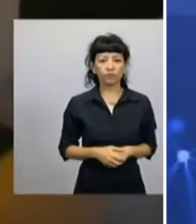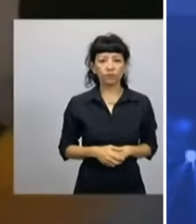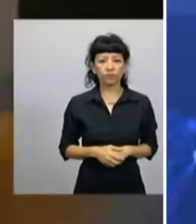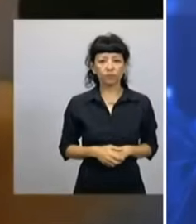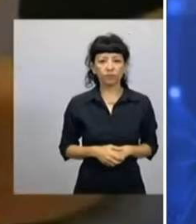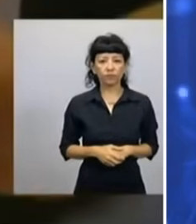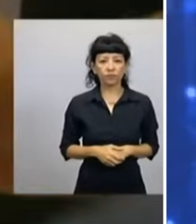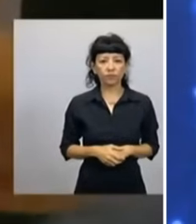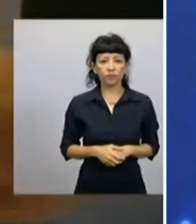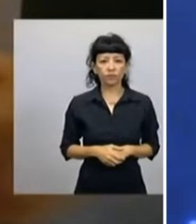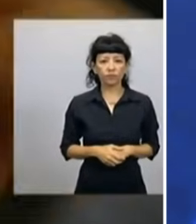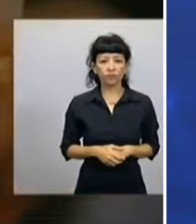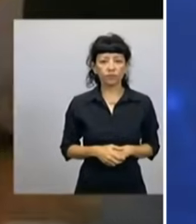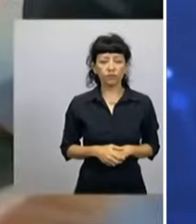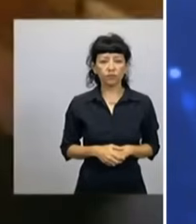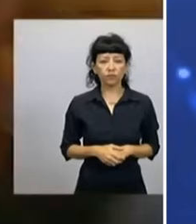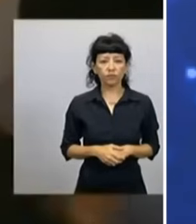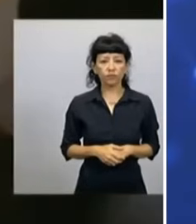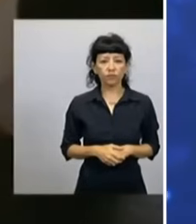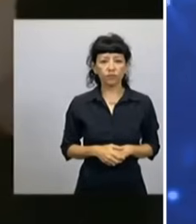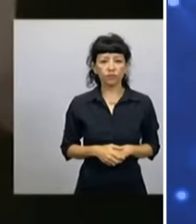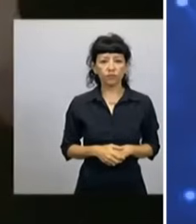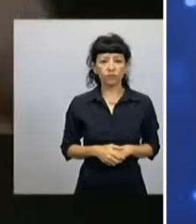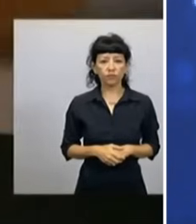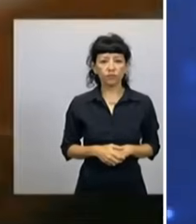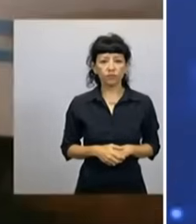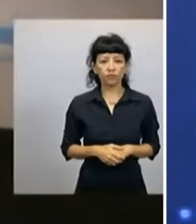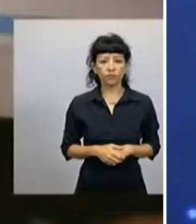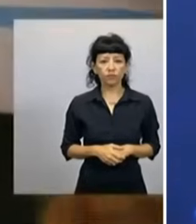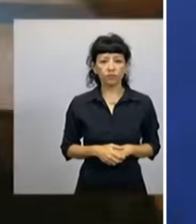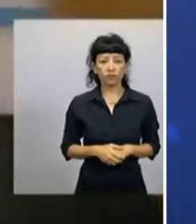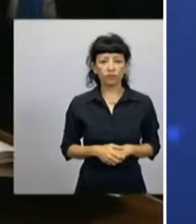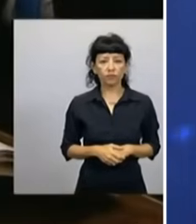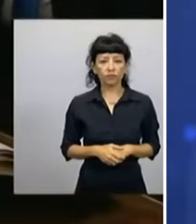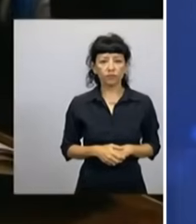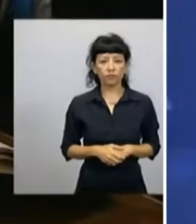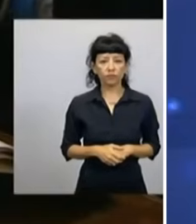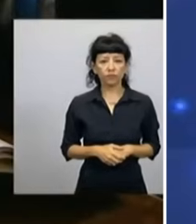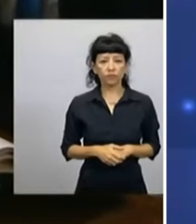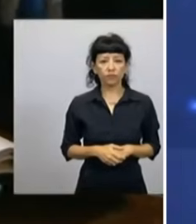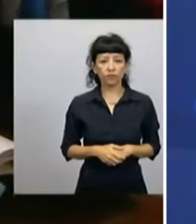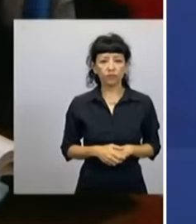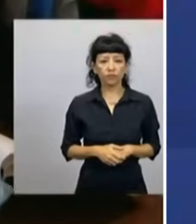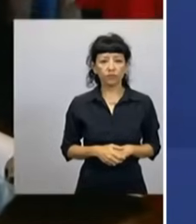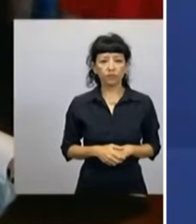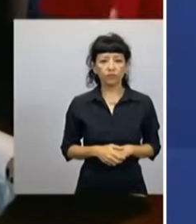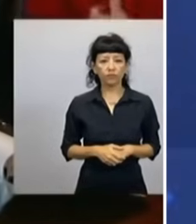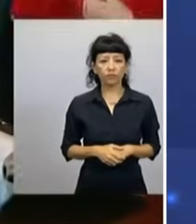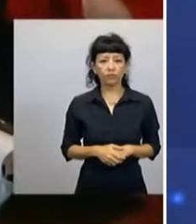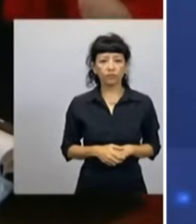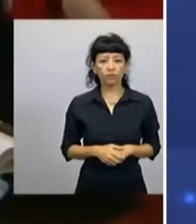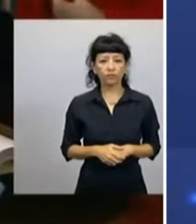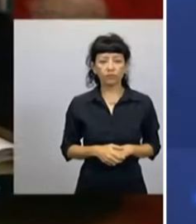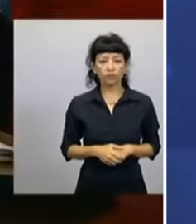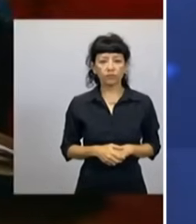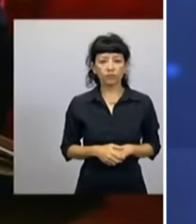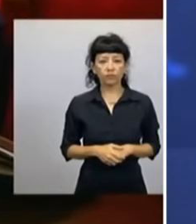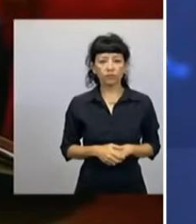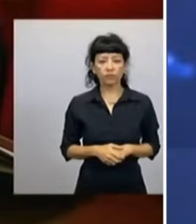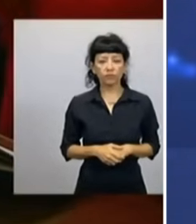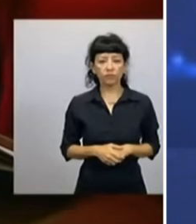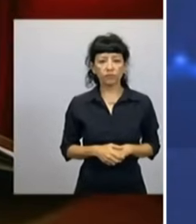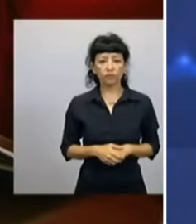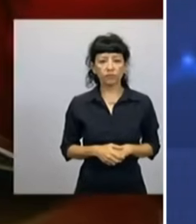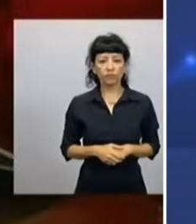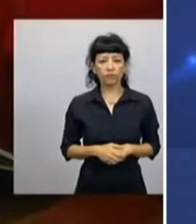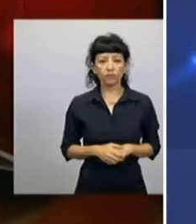votos. Un bloque que podría ser de casi 100 diputados, hoy está dividido en dos. Entonces, ahí Milei puede empezar